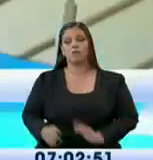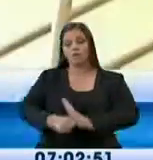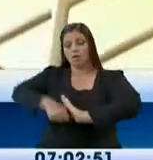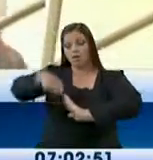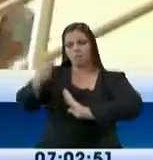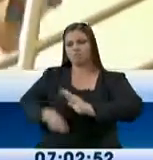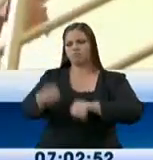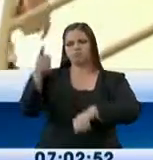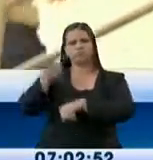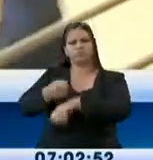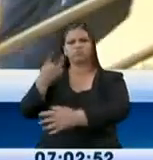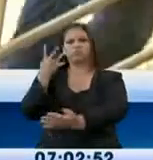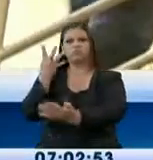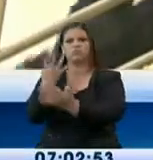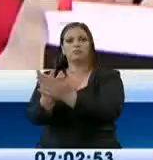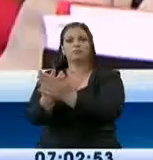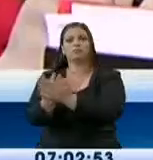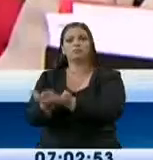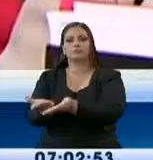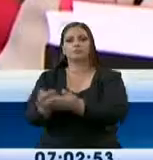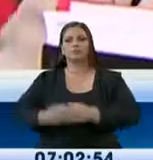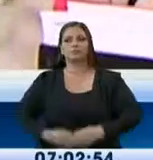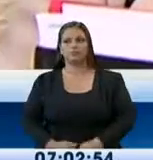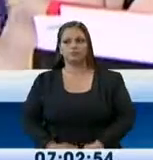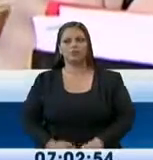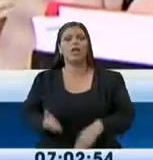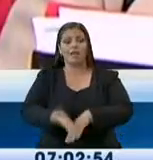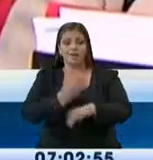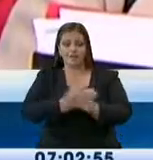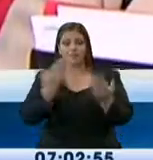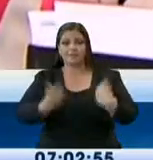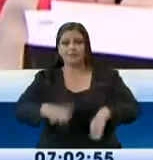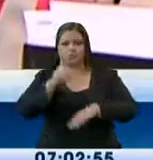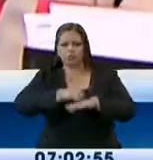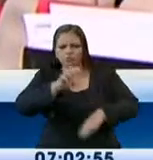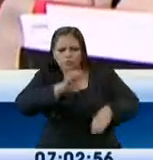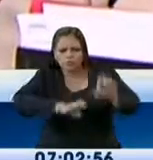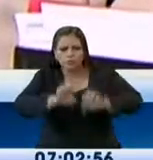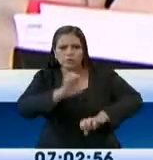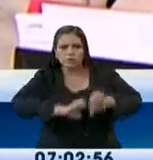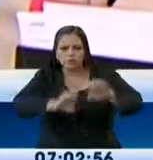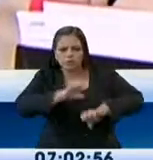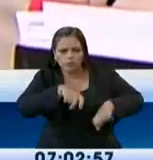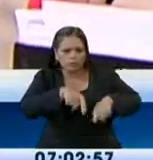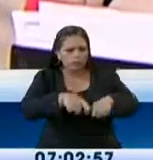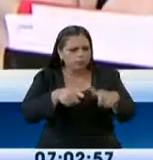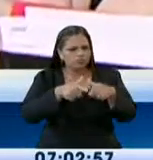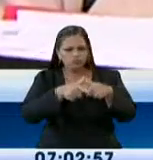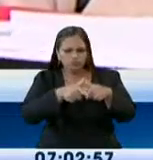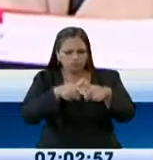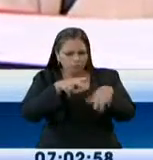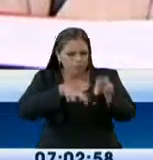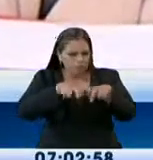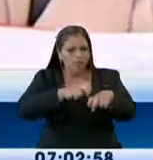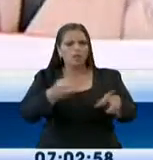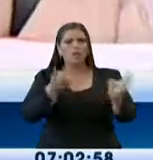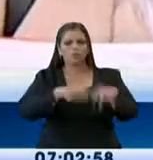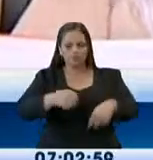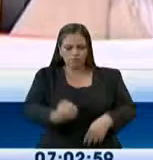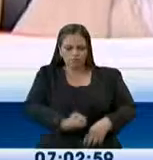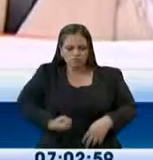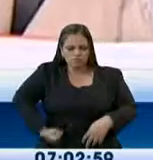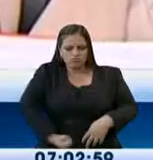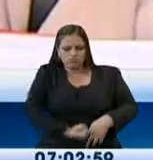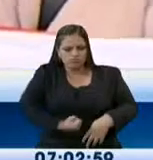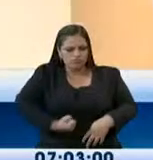de prisión preventiva en su contra. El examen ginecológico realizado la menor, tenemos un eco, tenemos una prueba de embarazo que dio